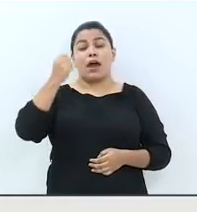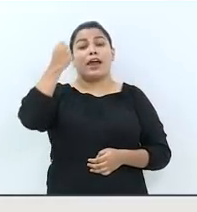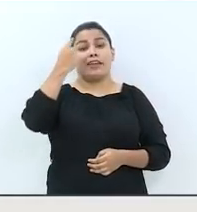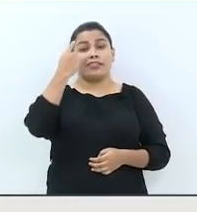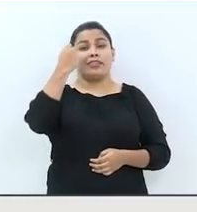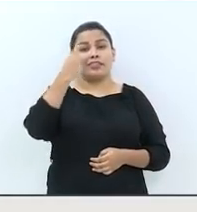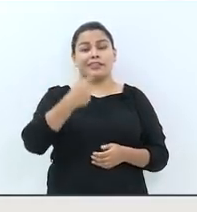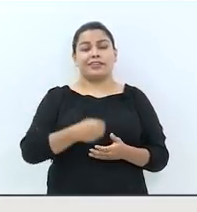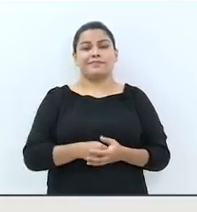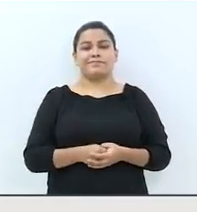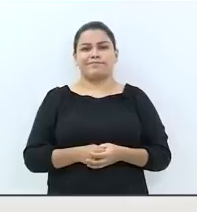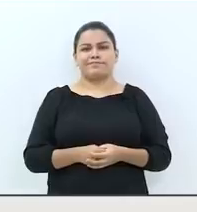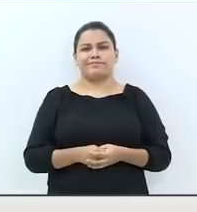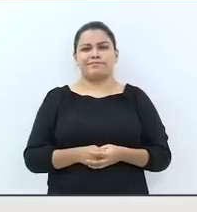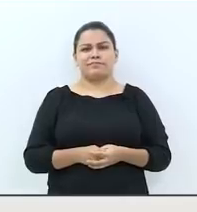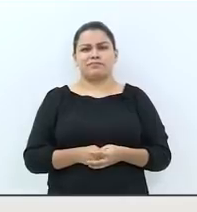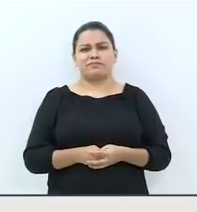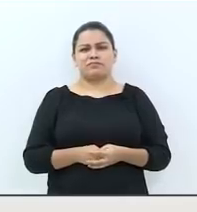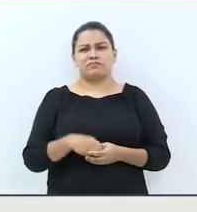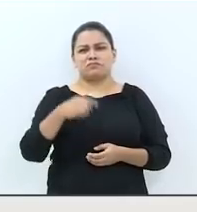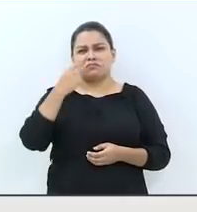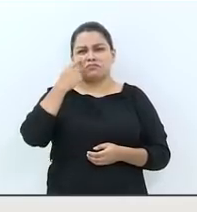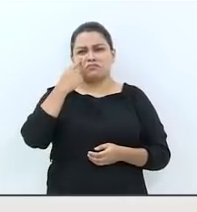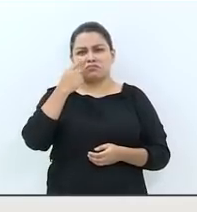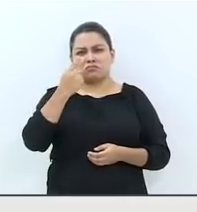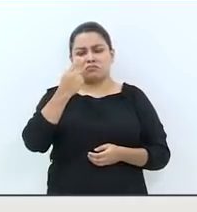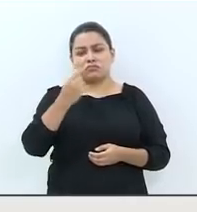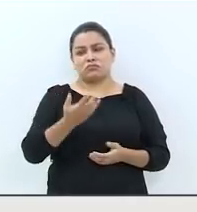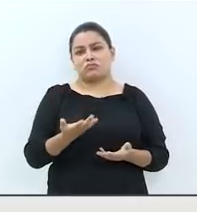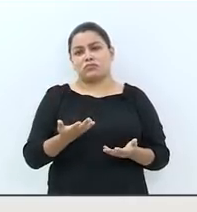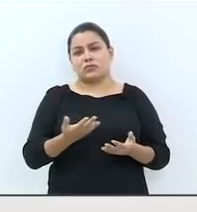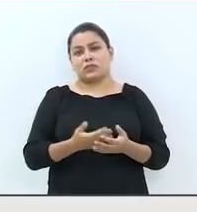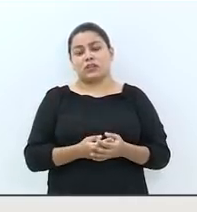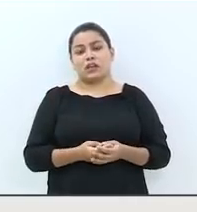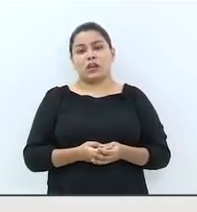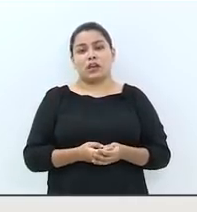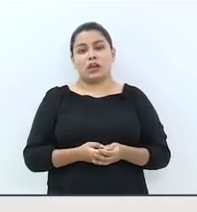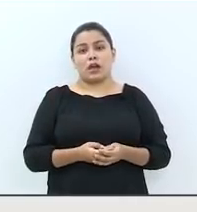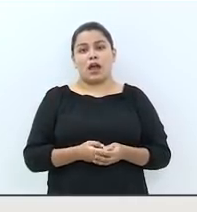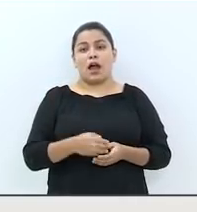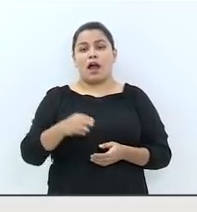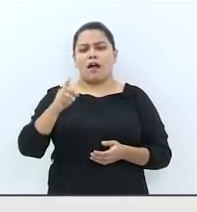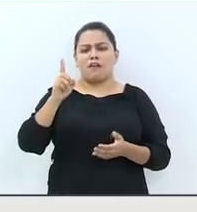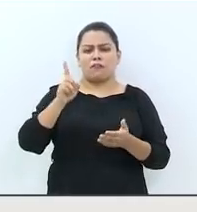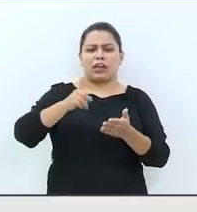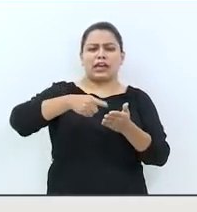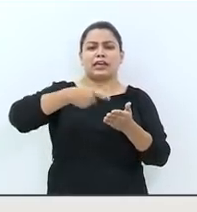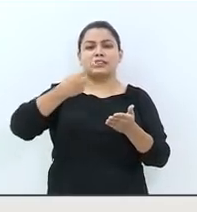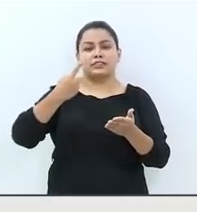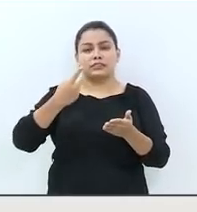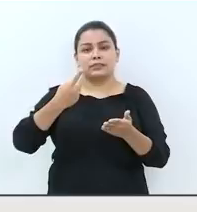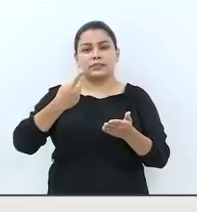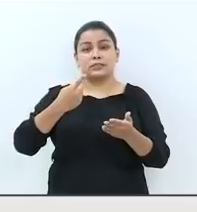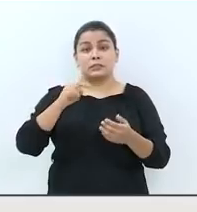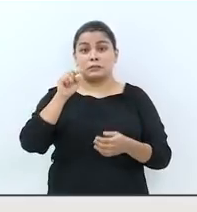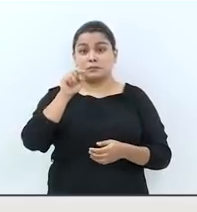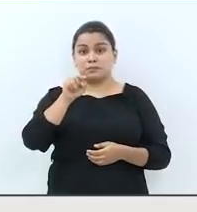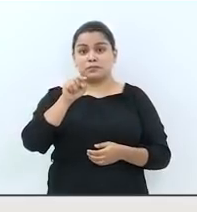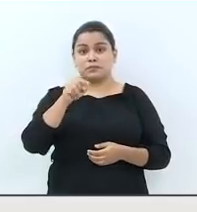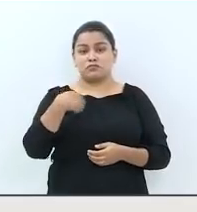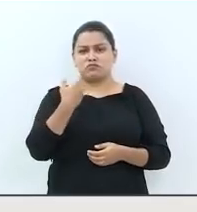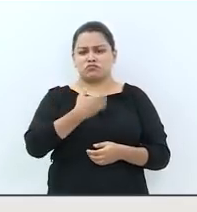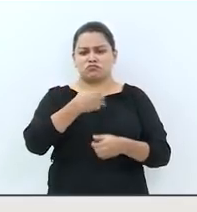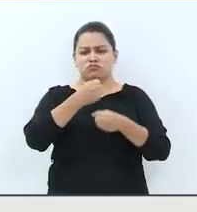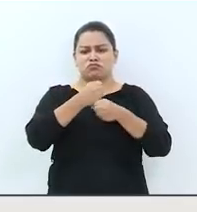que ya el piso está un poco más cerca. Y es que en ocasiones, y esto es algo que